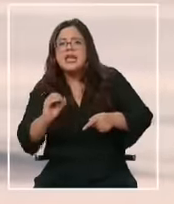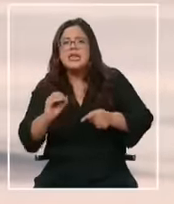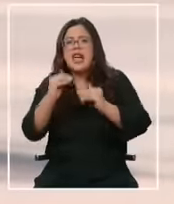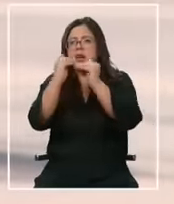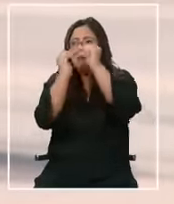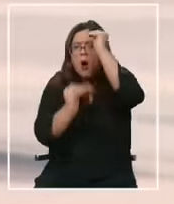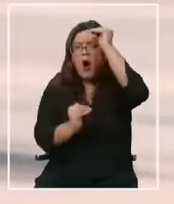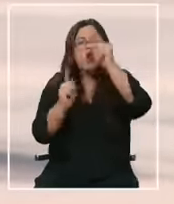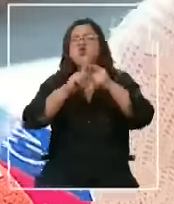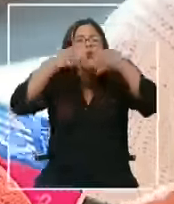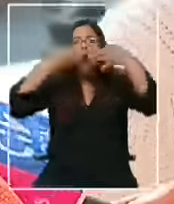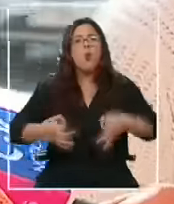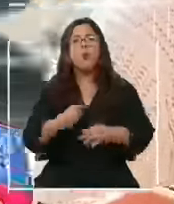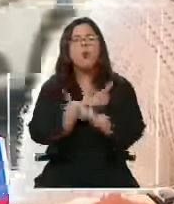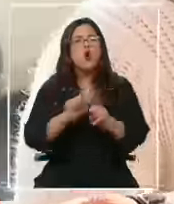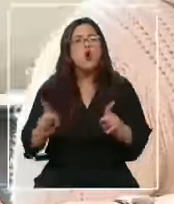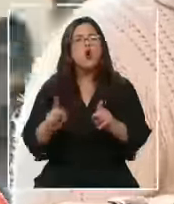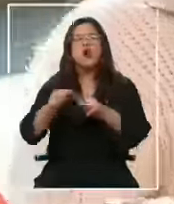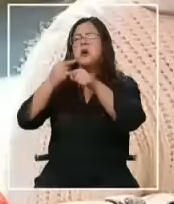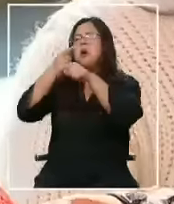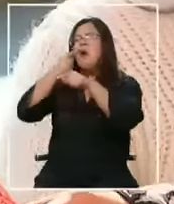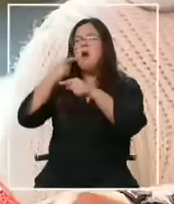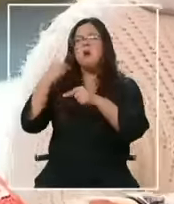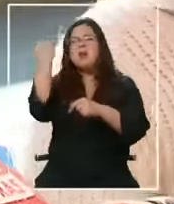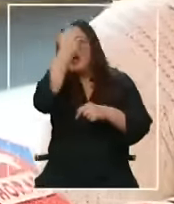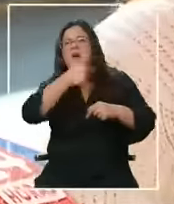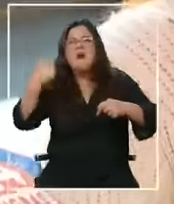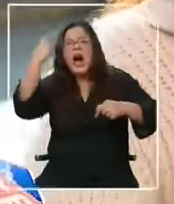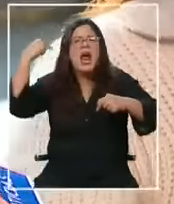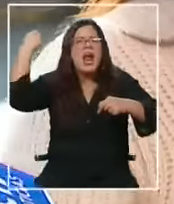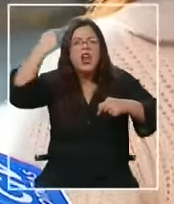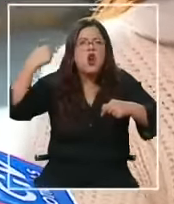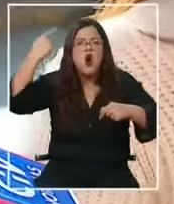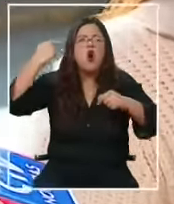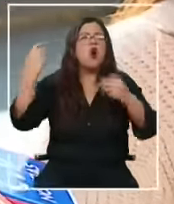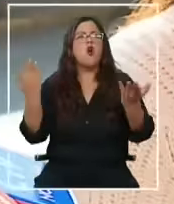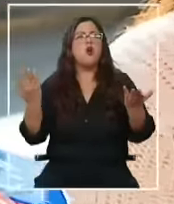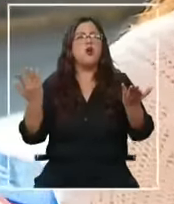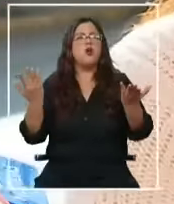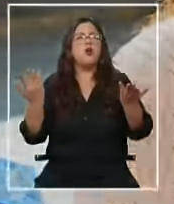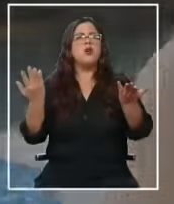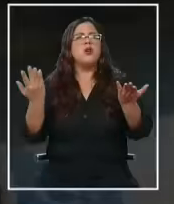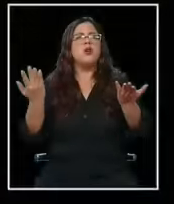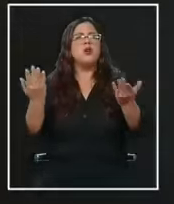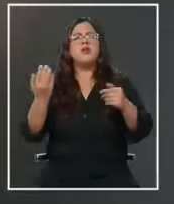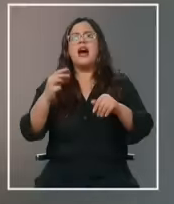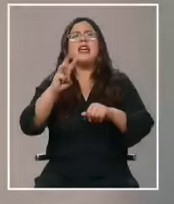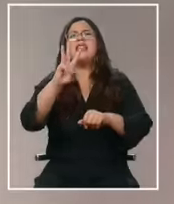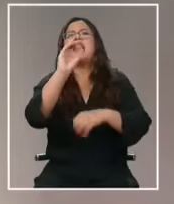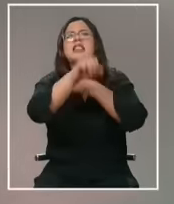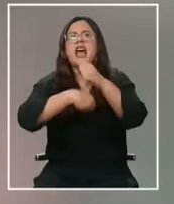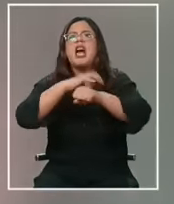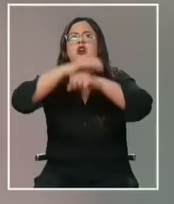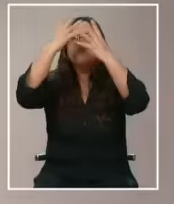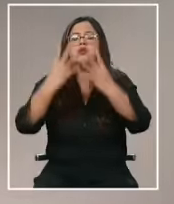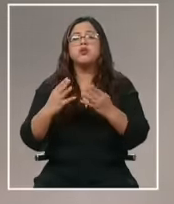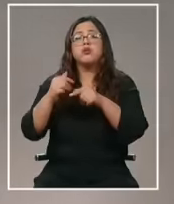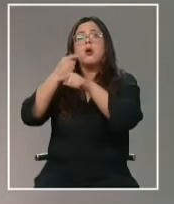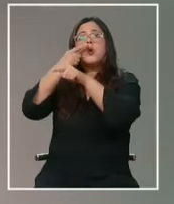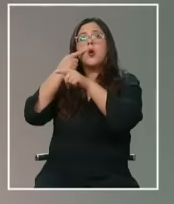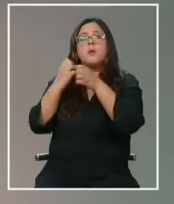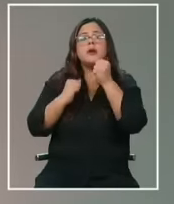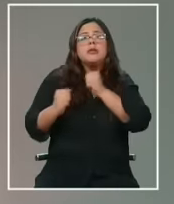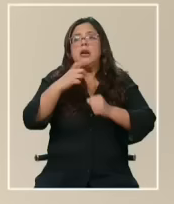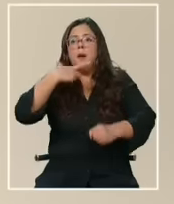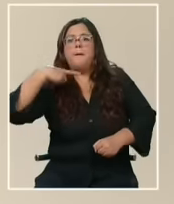desigual, eso es injusto. Una cara de psicópata que no tiene comparación, ese que le echen 30 años. A pesar de su intento